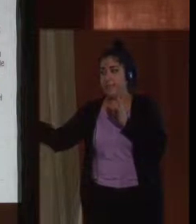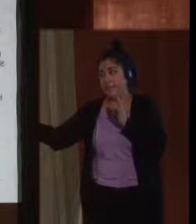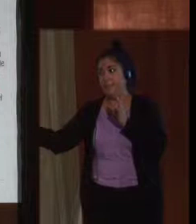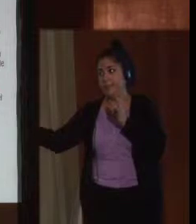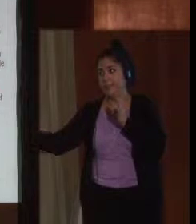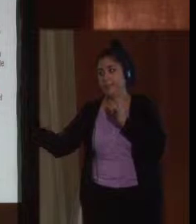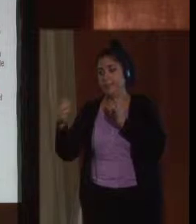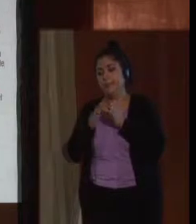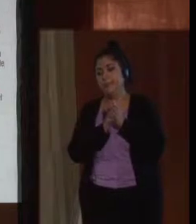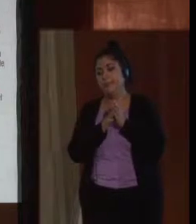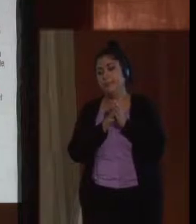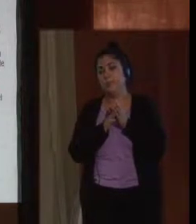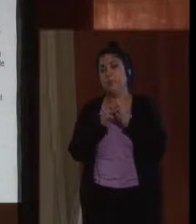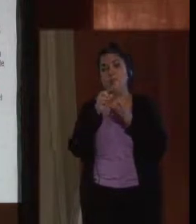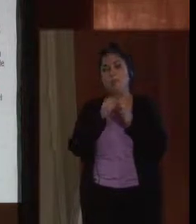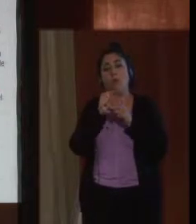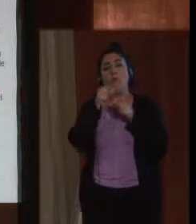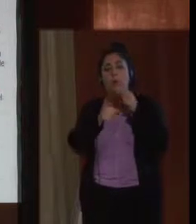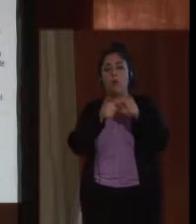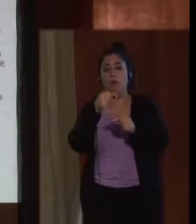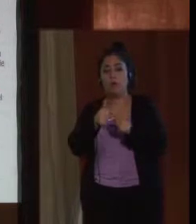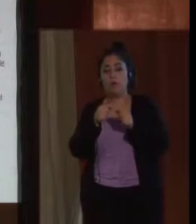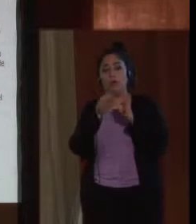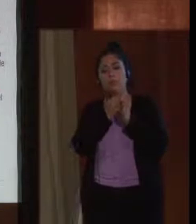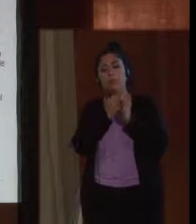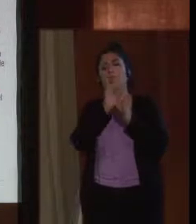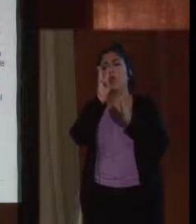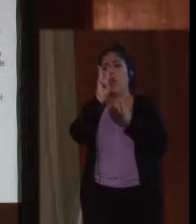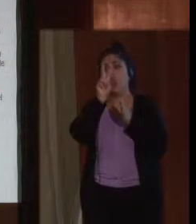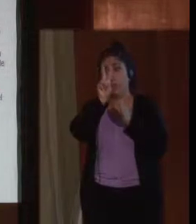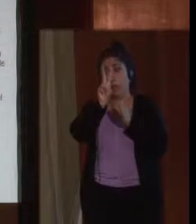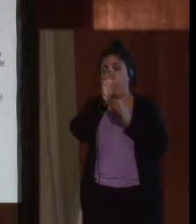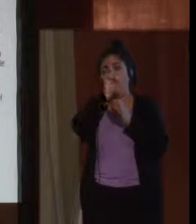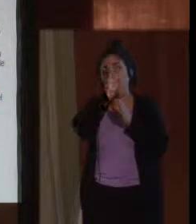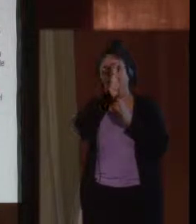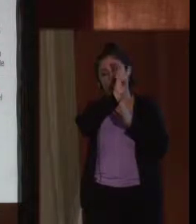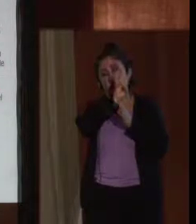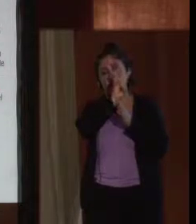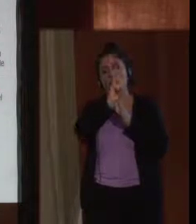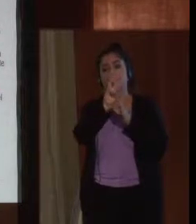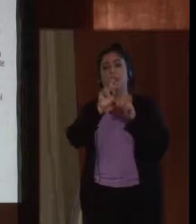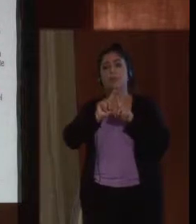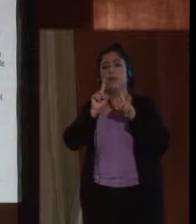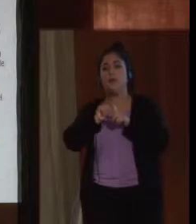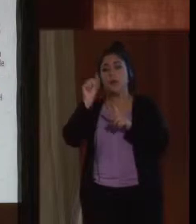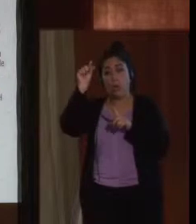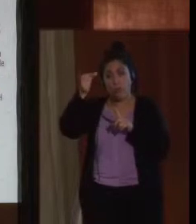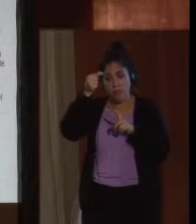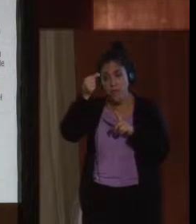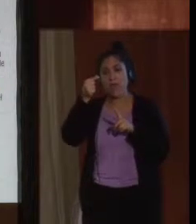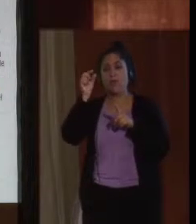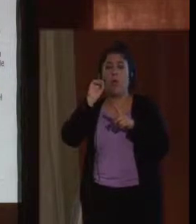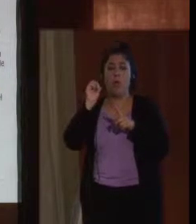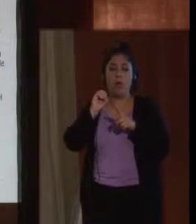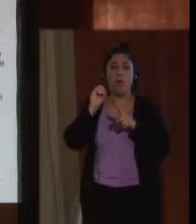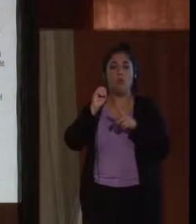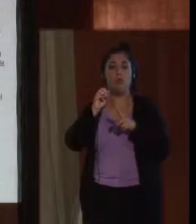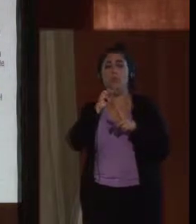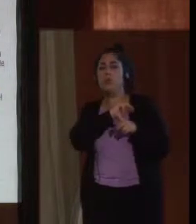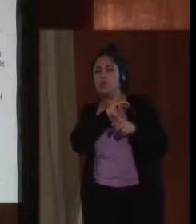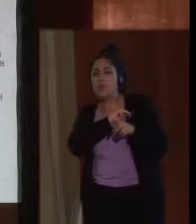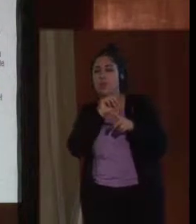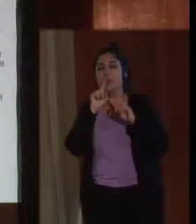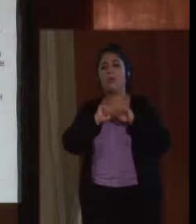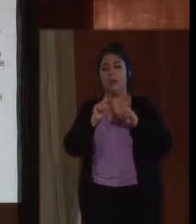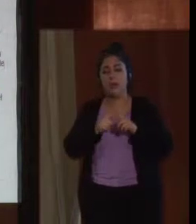estas herramientas, todos estos documentos técnicos que nosotros le llamamos herramientas metodológicas, y que el día de